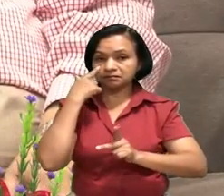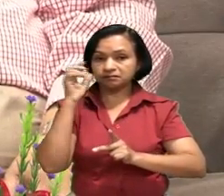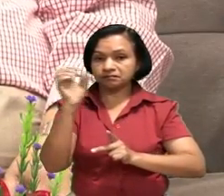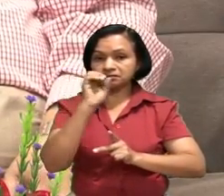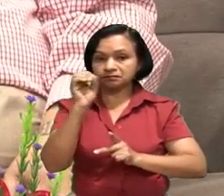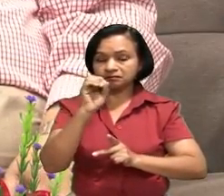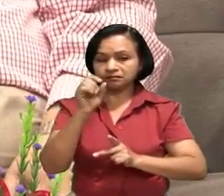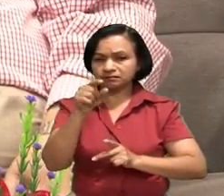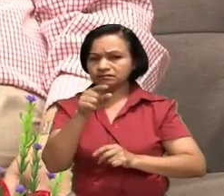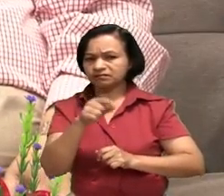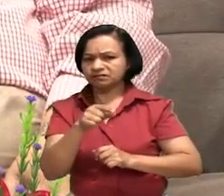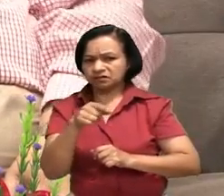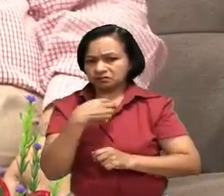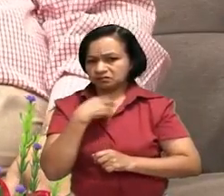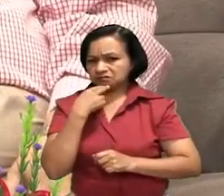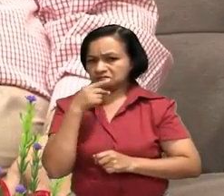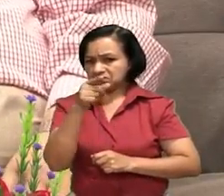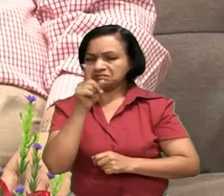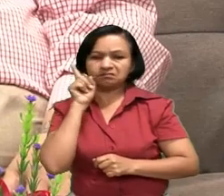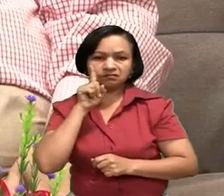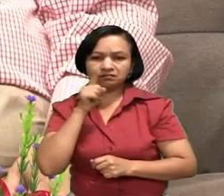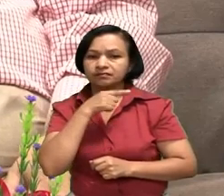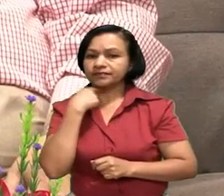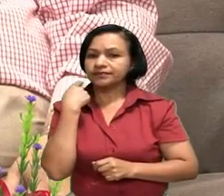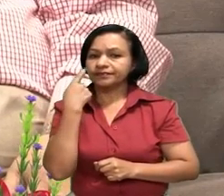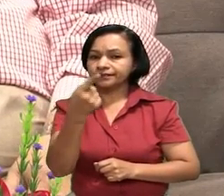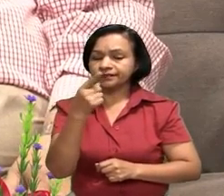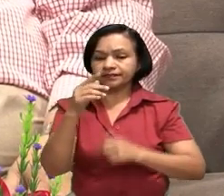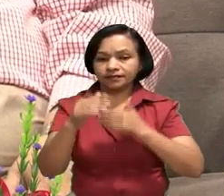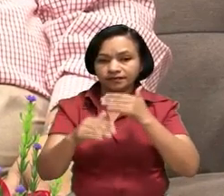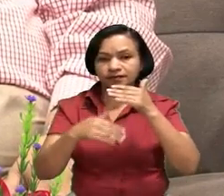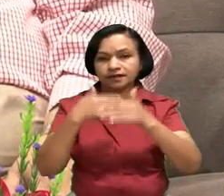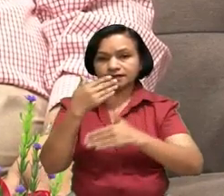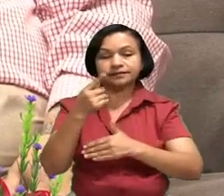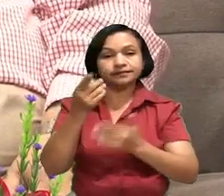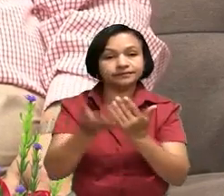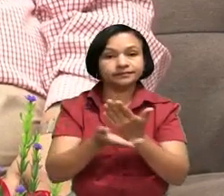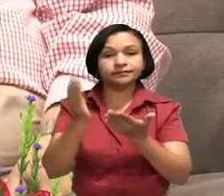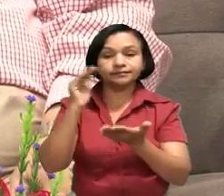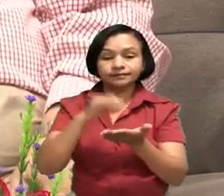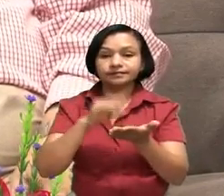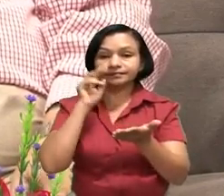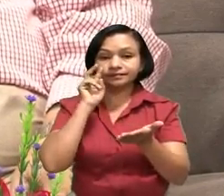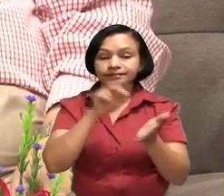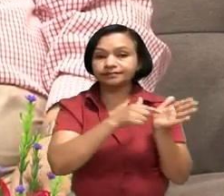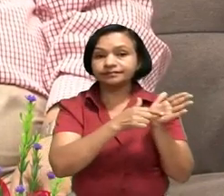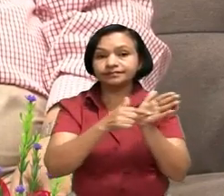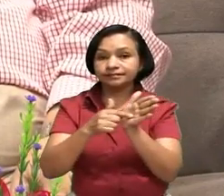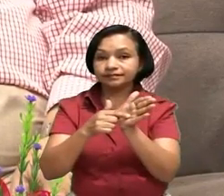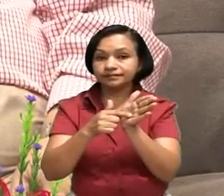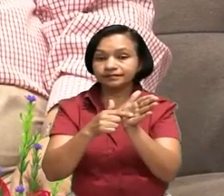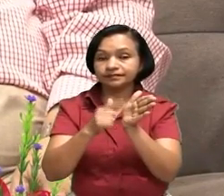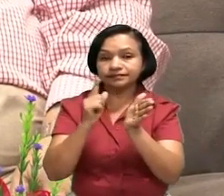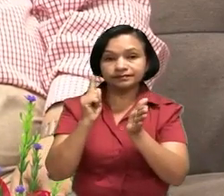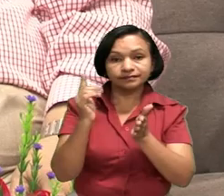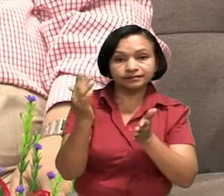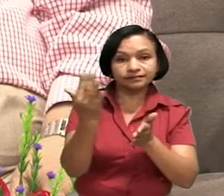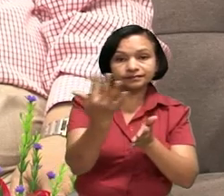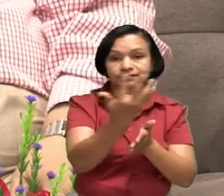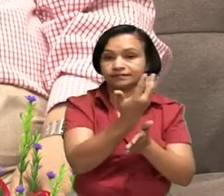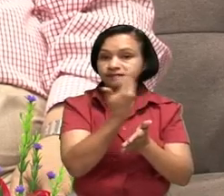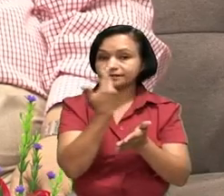te va a creer aunque bueno con el paso de los tiempos una vez más quedó demostrado que no todo es